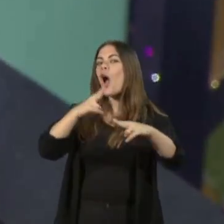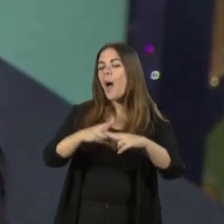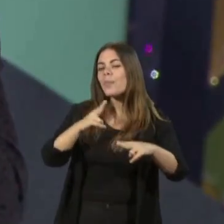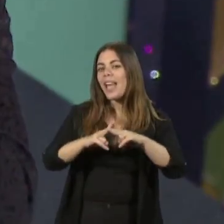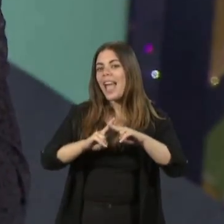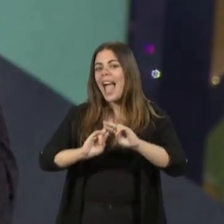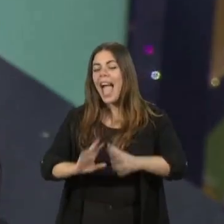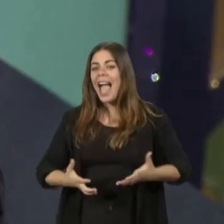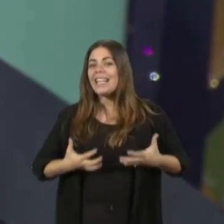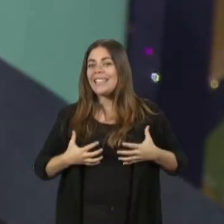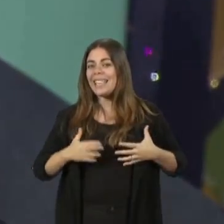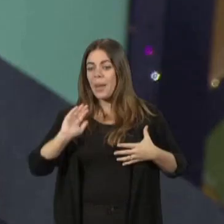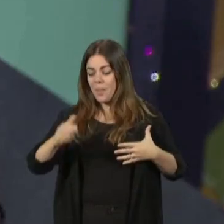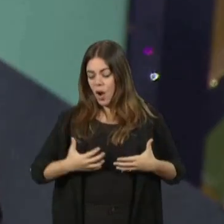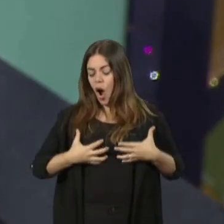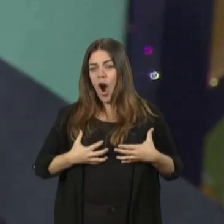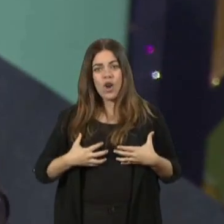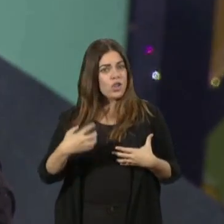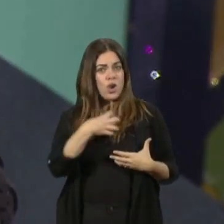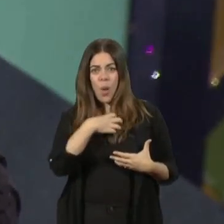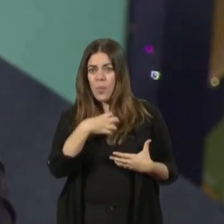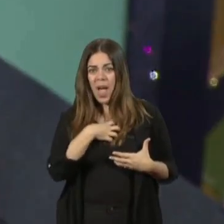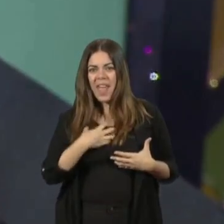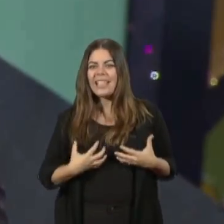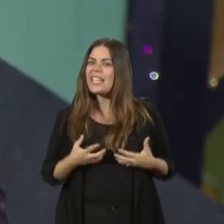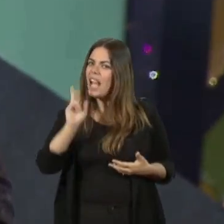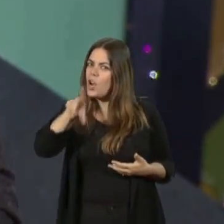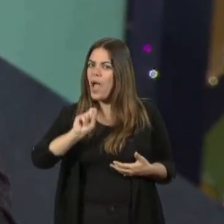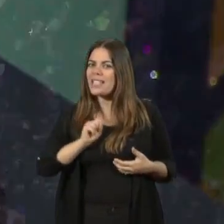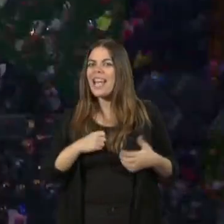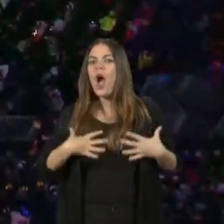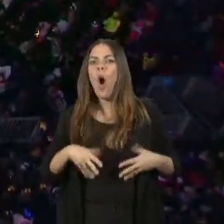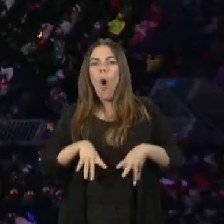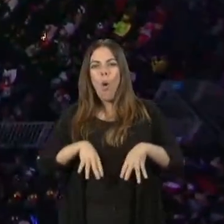Teta que mano no cubre, no es teta, sino ubre.